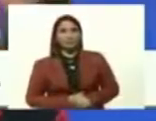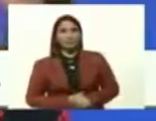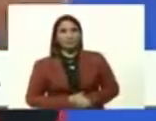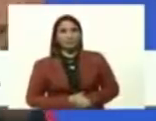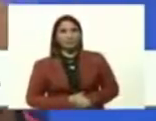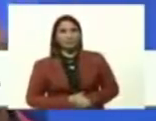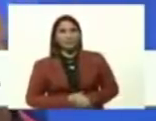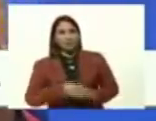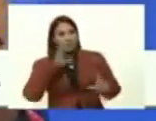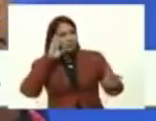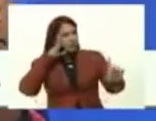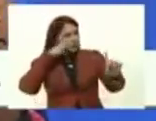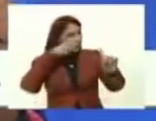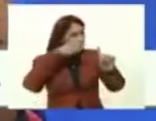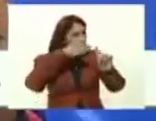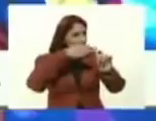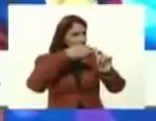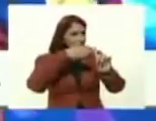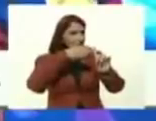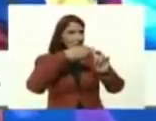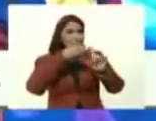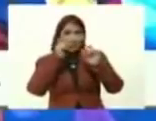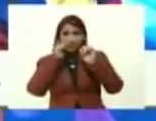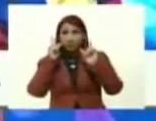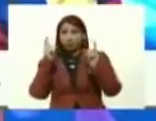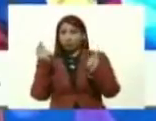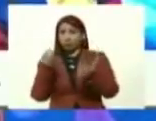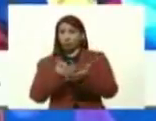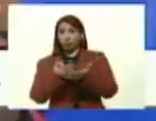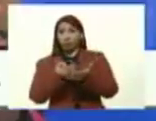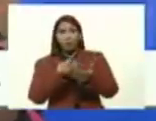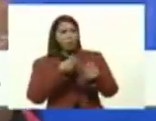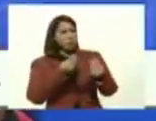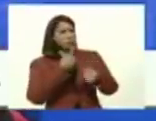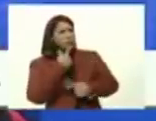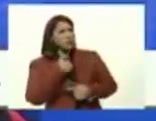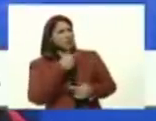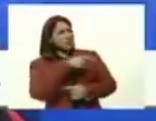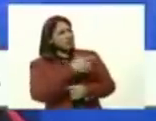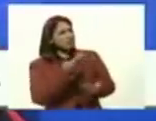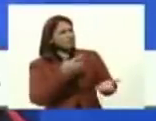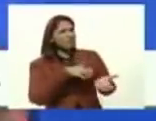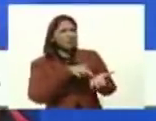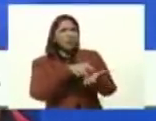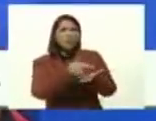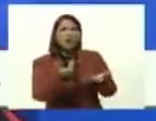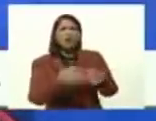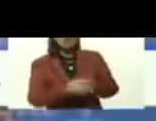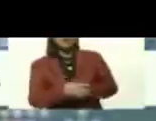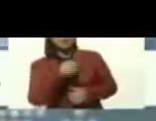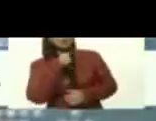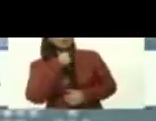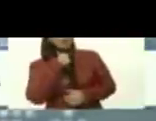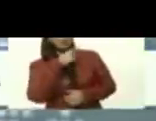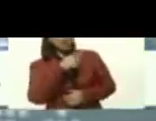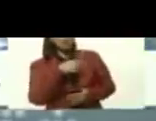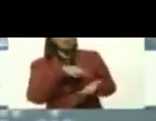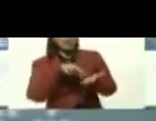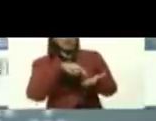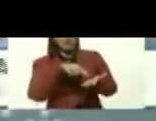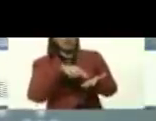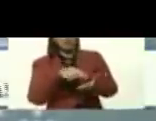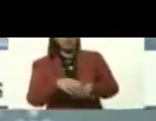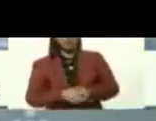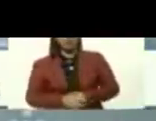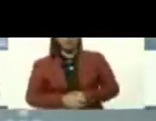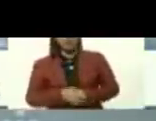de enfoque. Y, es increíble, ¿verdad? Y muchos me dicen, Yulimar, me gusta ese bailecito, porque le llaman el bailecito,